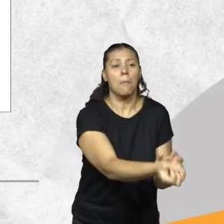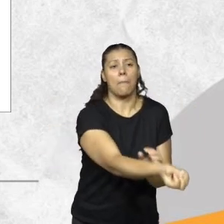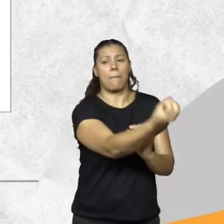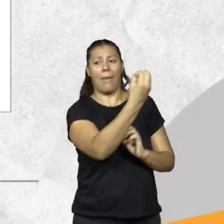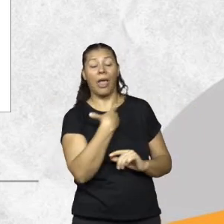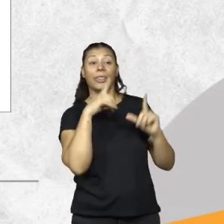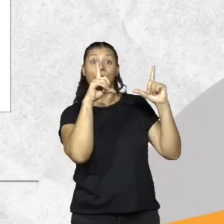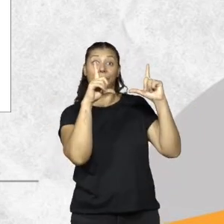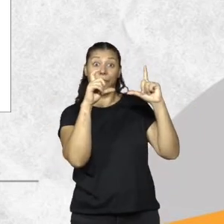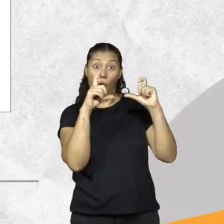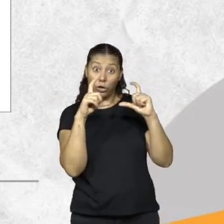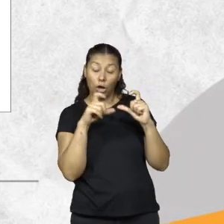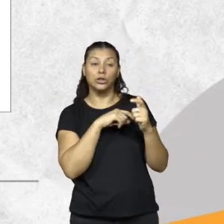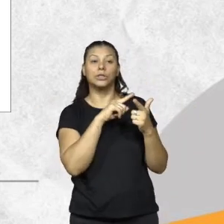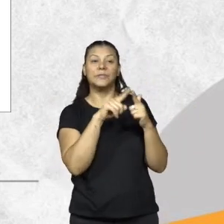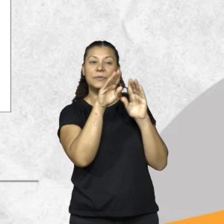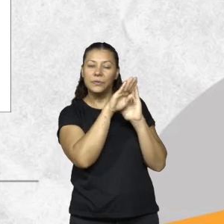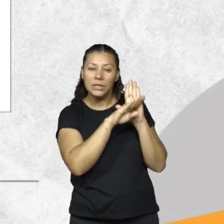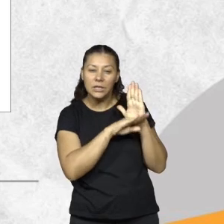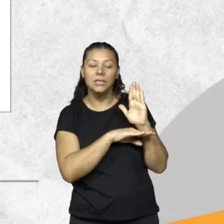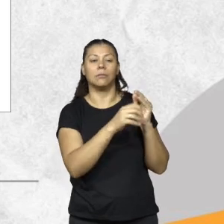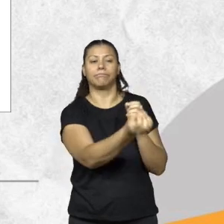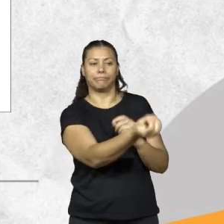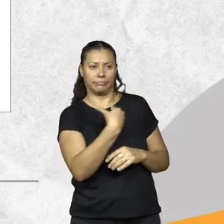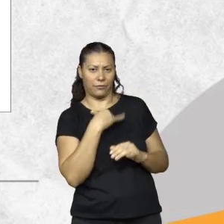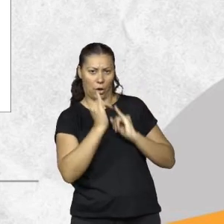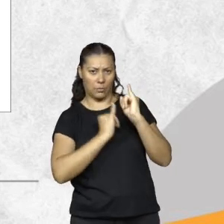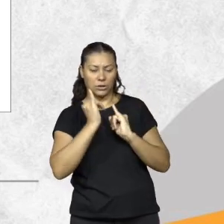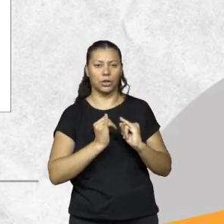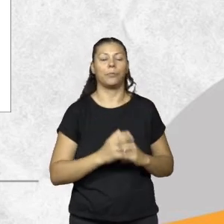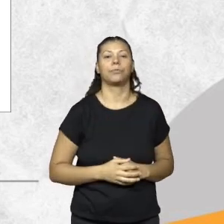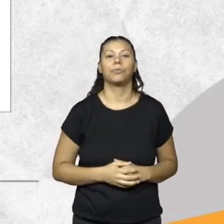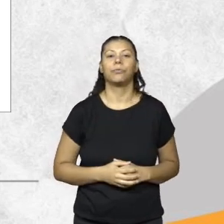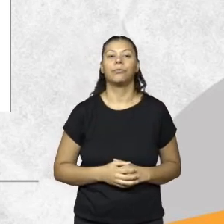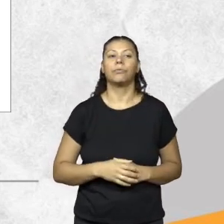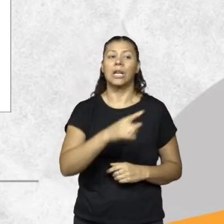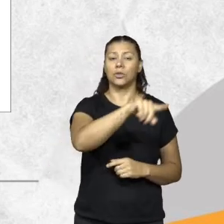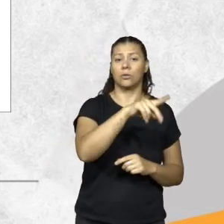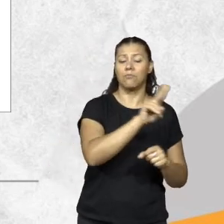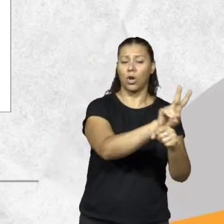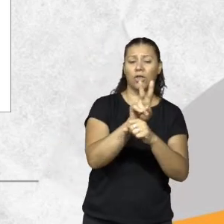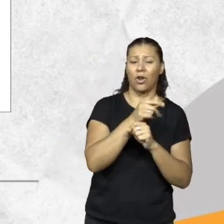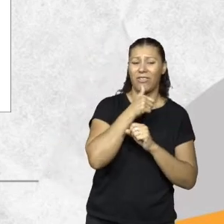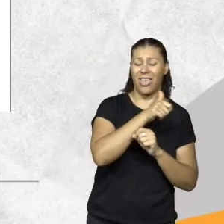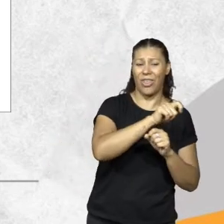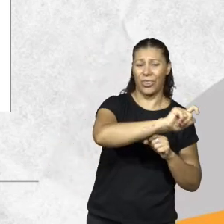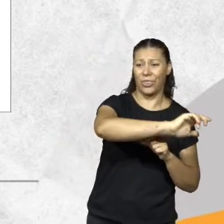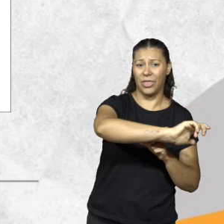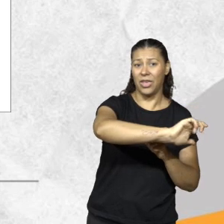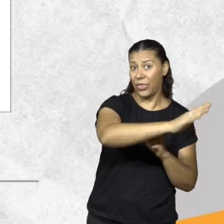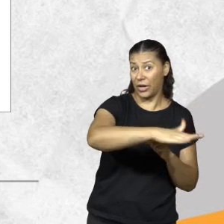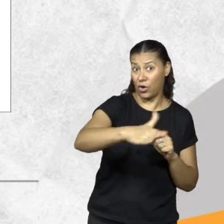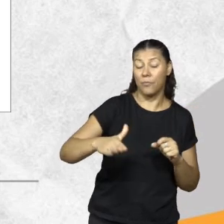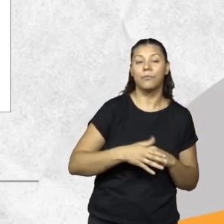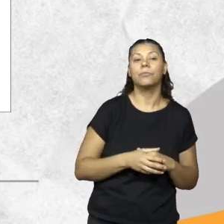ficha, nos la manda a la Dirección de Monitoreo Hídrico. Ellos tienen un contacto permanente, directo,